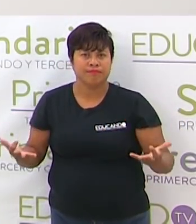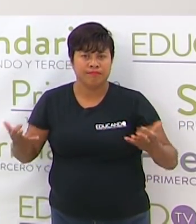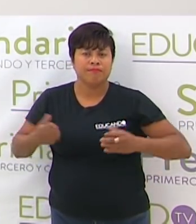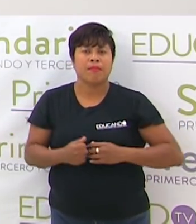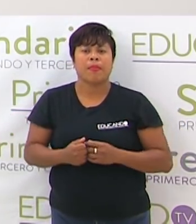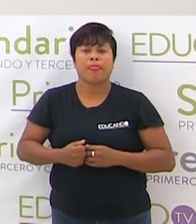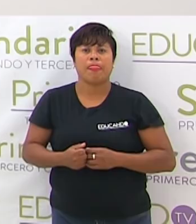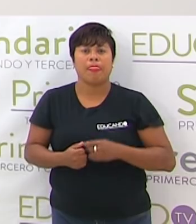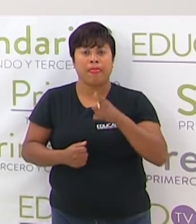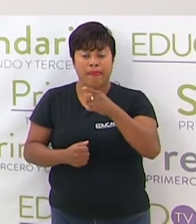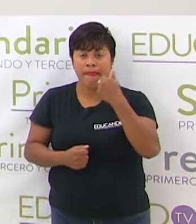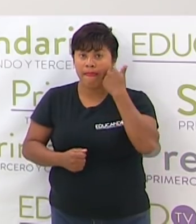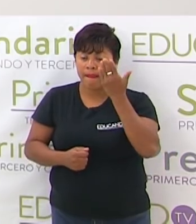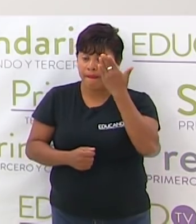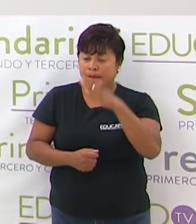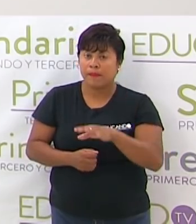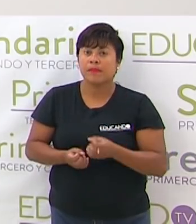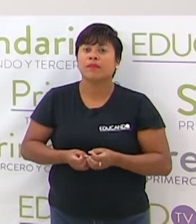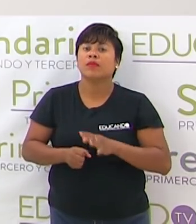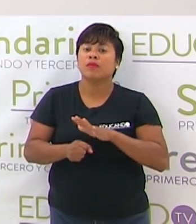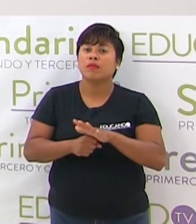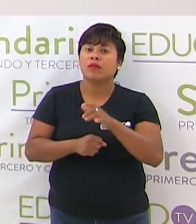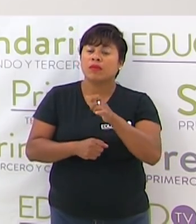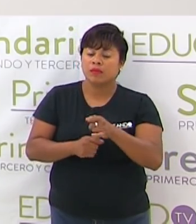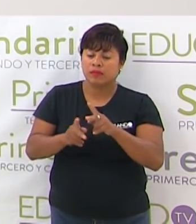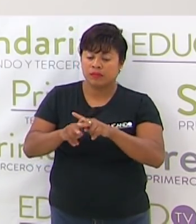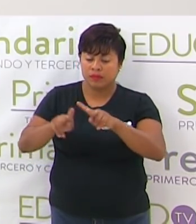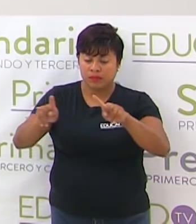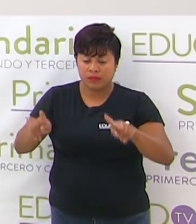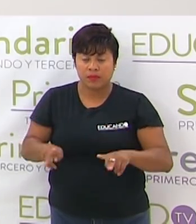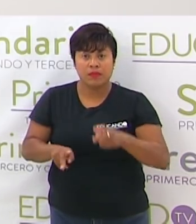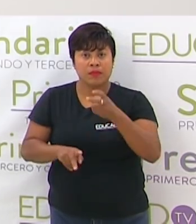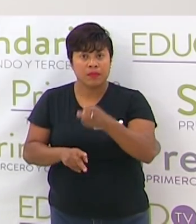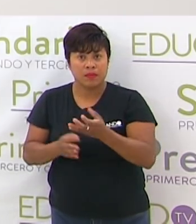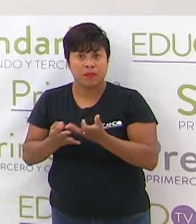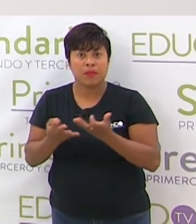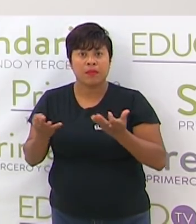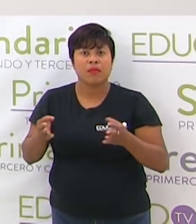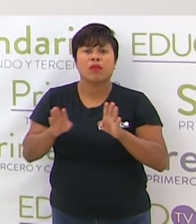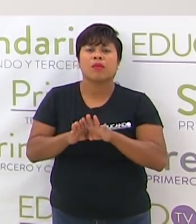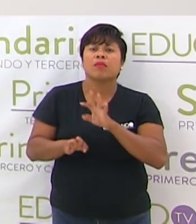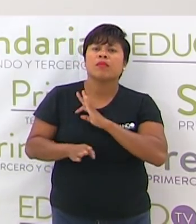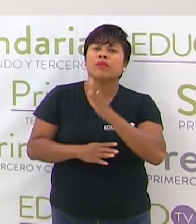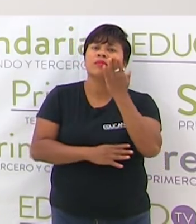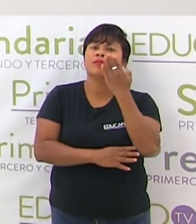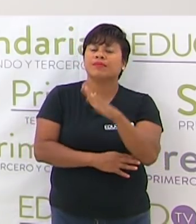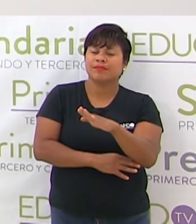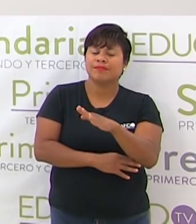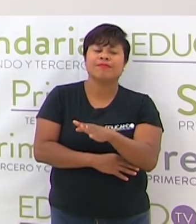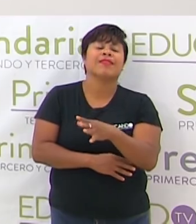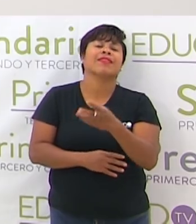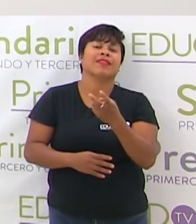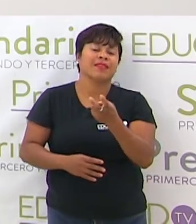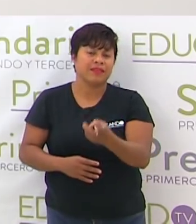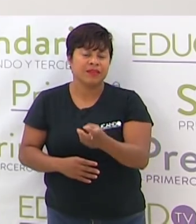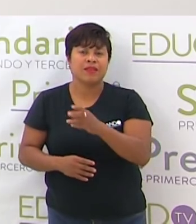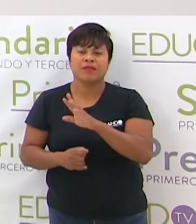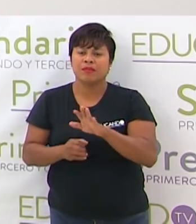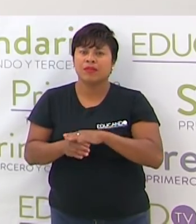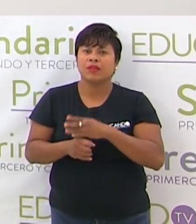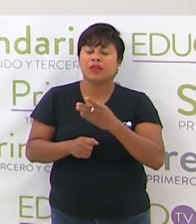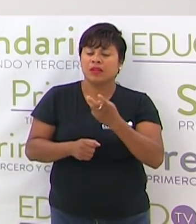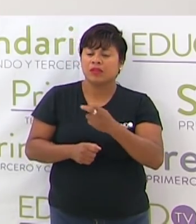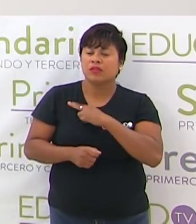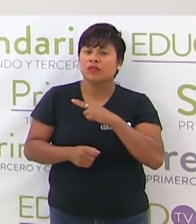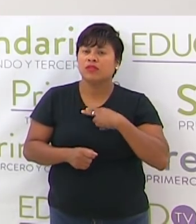terreno y tú quieres saber cuál es el perímetro de ese terreno, ¿cómo lo podrías saber? Ah, porque